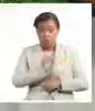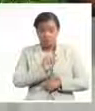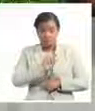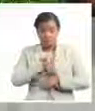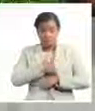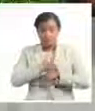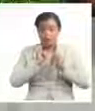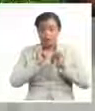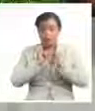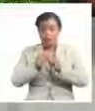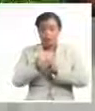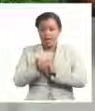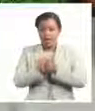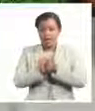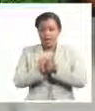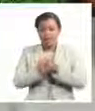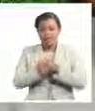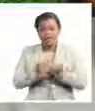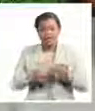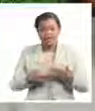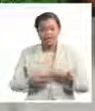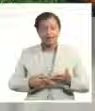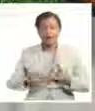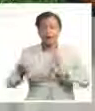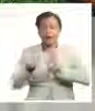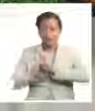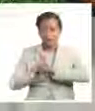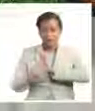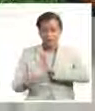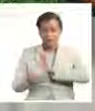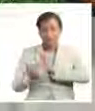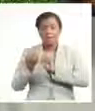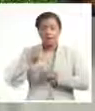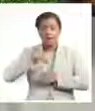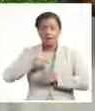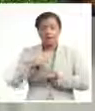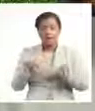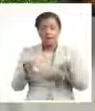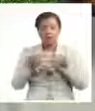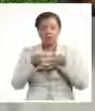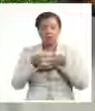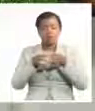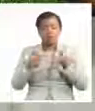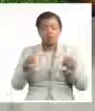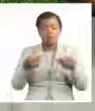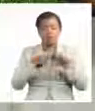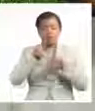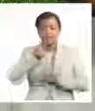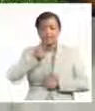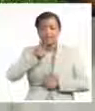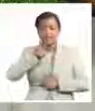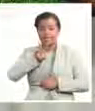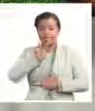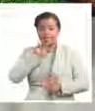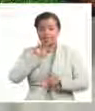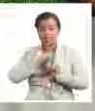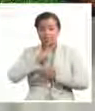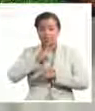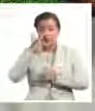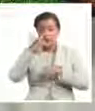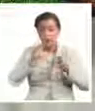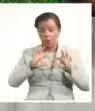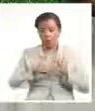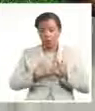desde linder que se aprobó la celebración del certamen sub-23 a partir del 2 de Agosto